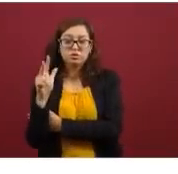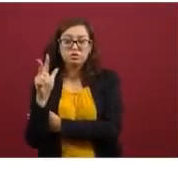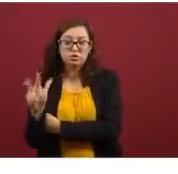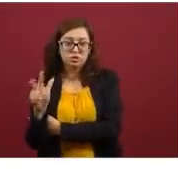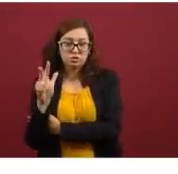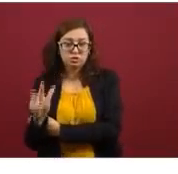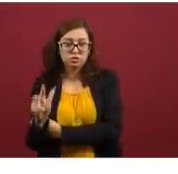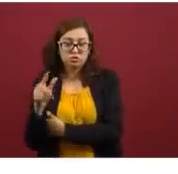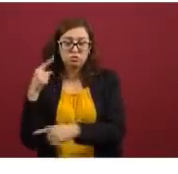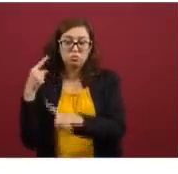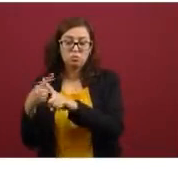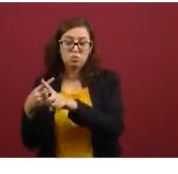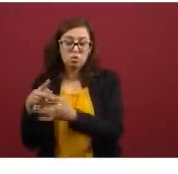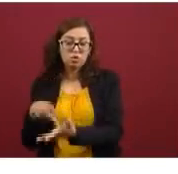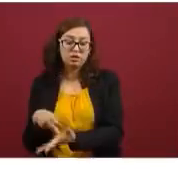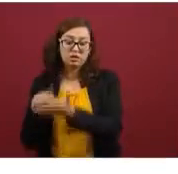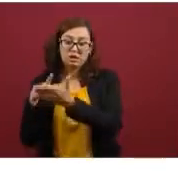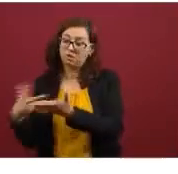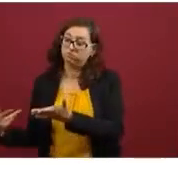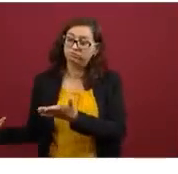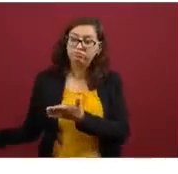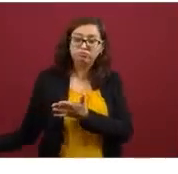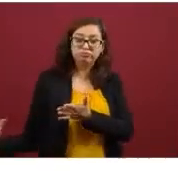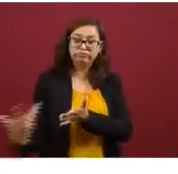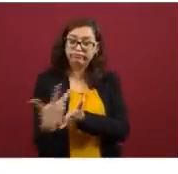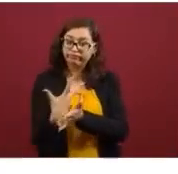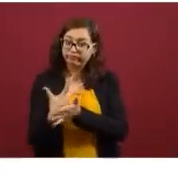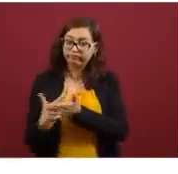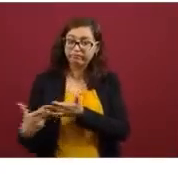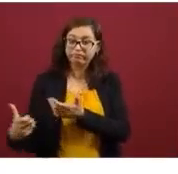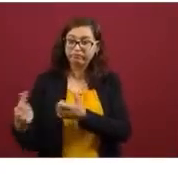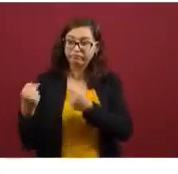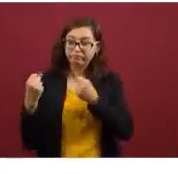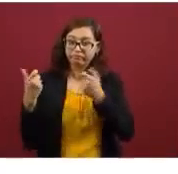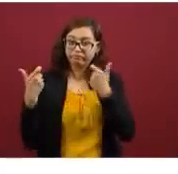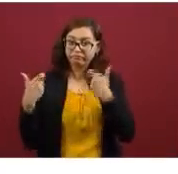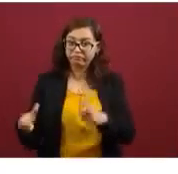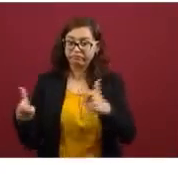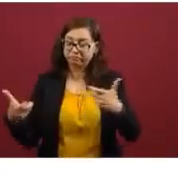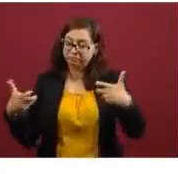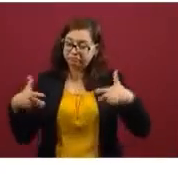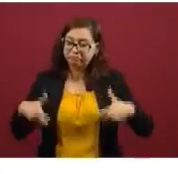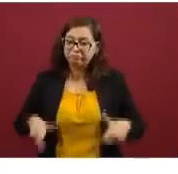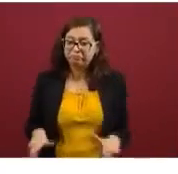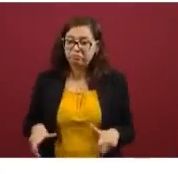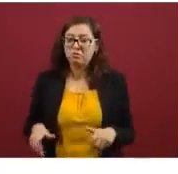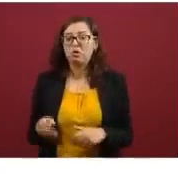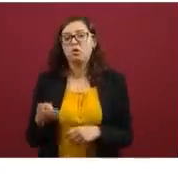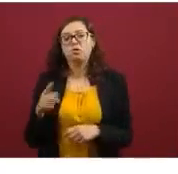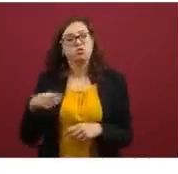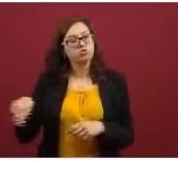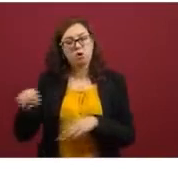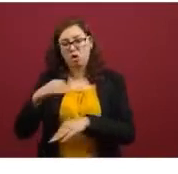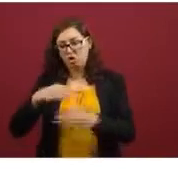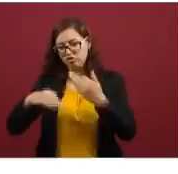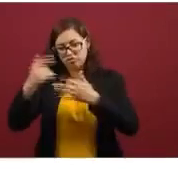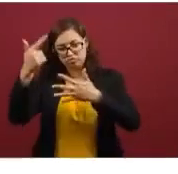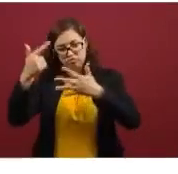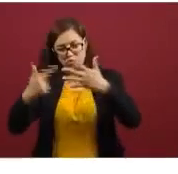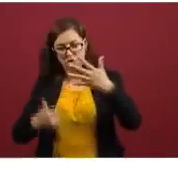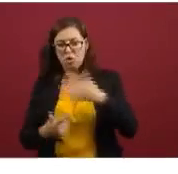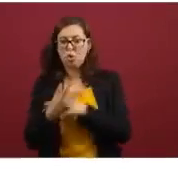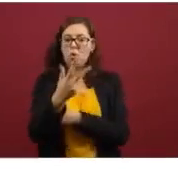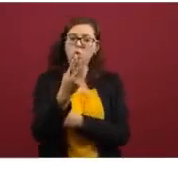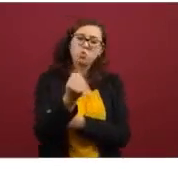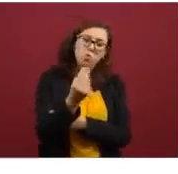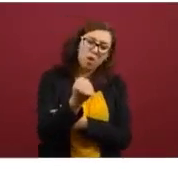por kilo de margen. Y vemos que los que dan más caro van de 9 pesos con 18 centavos a